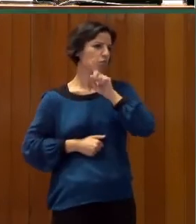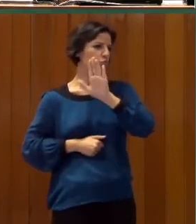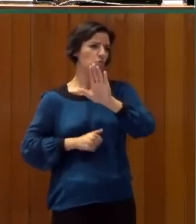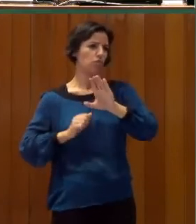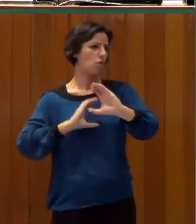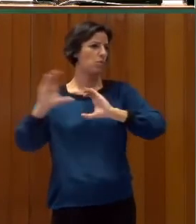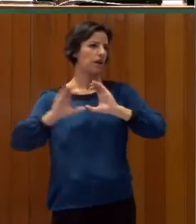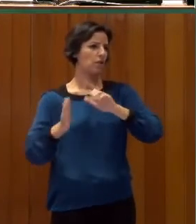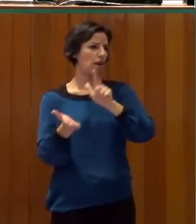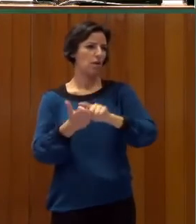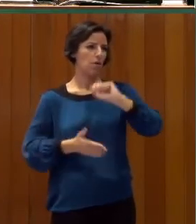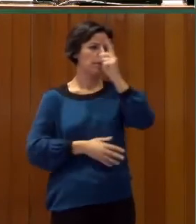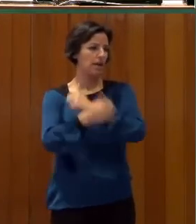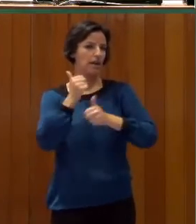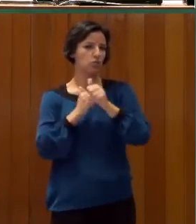comunicación.